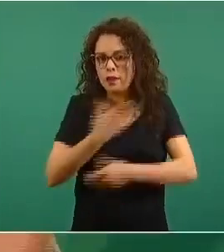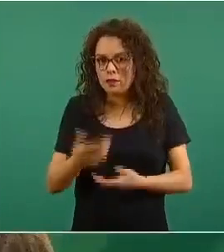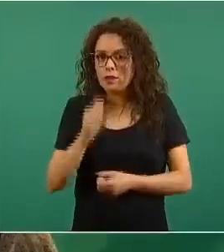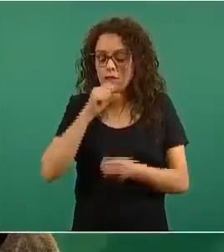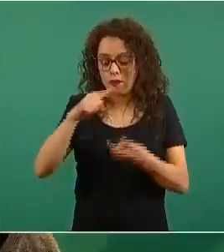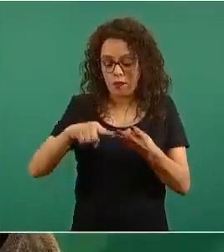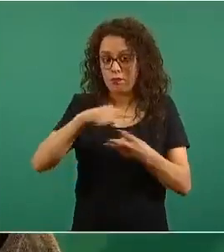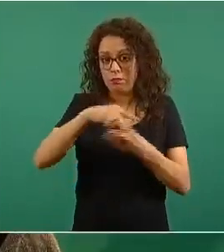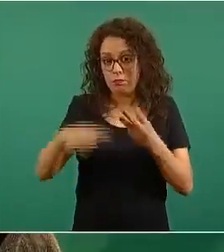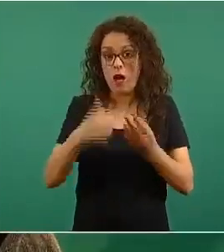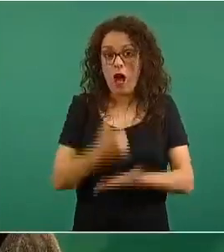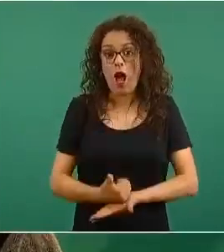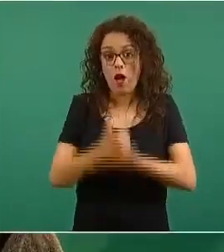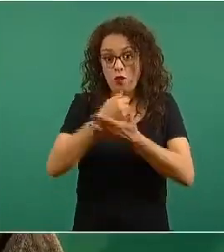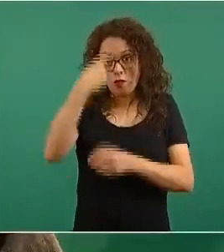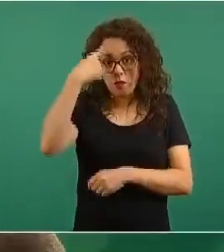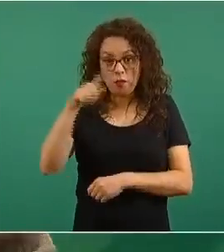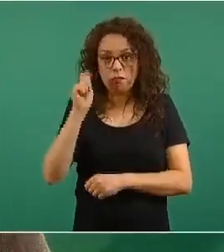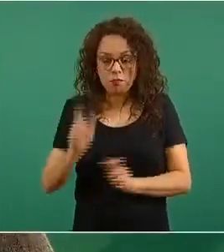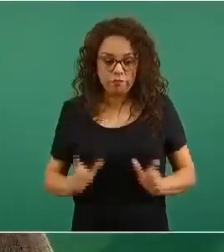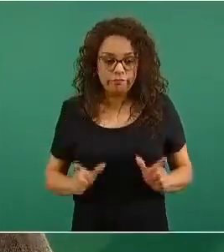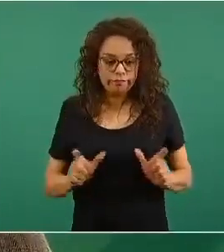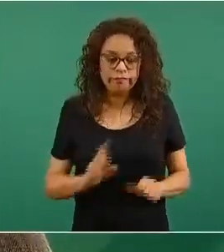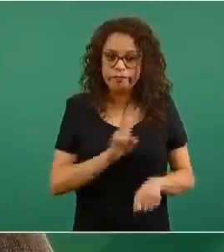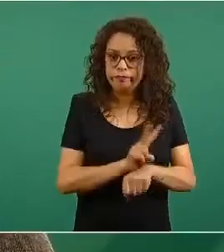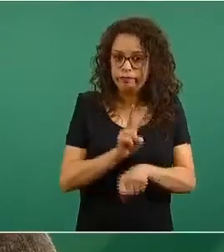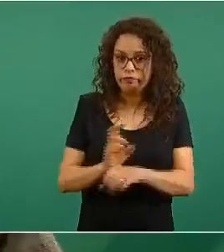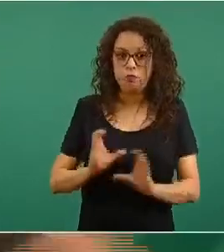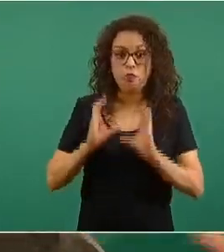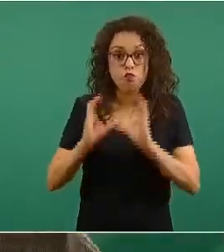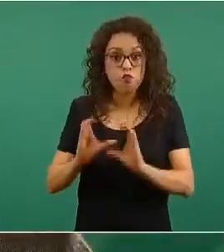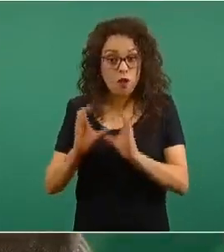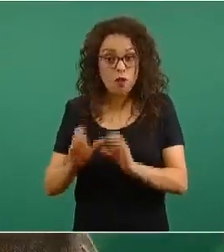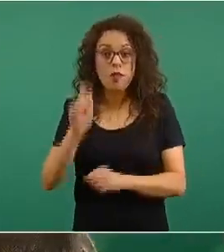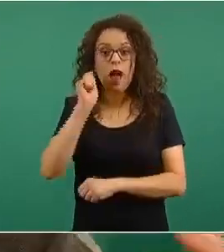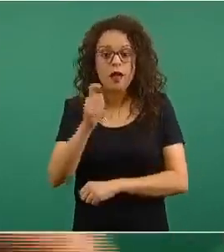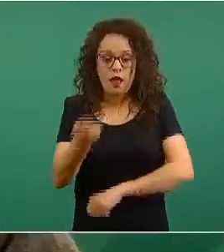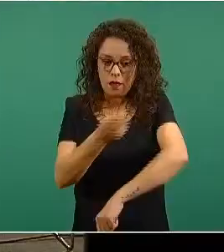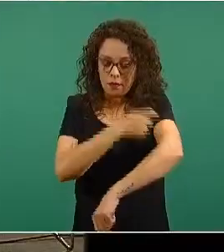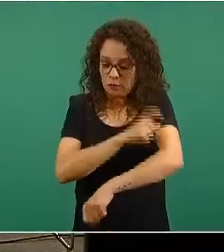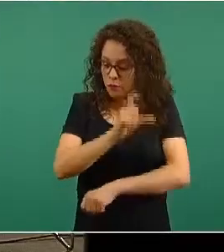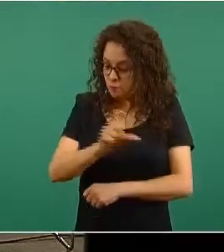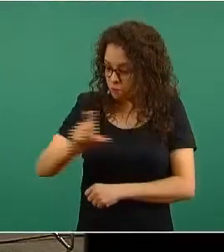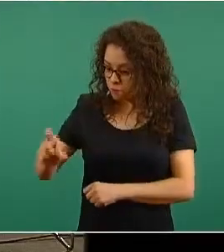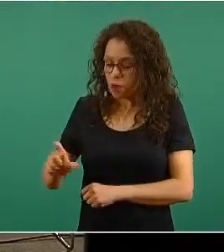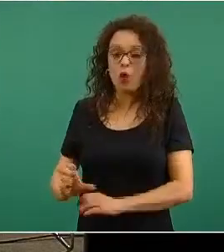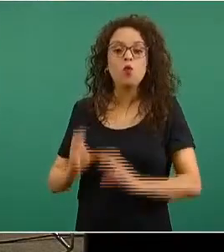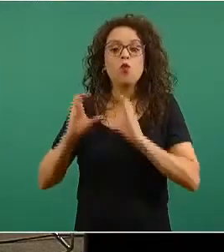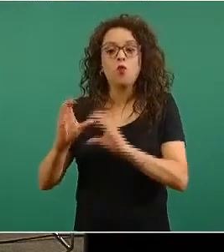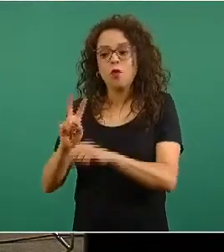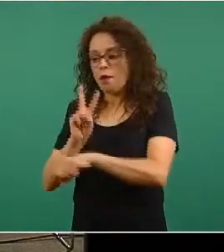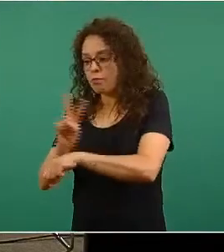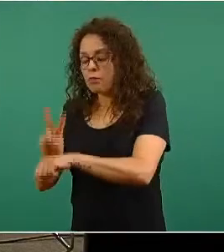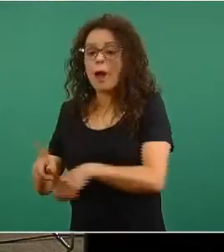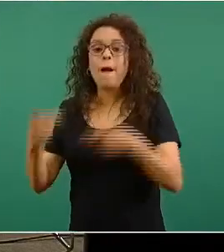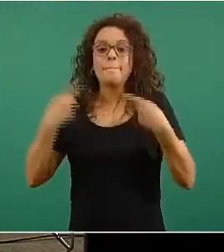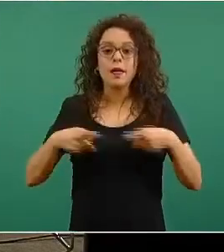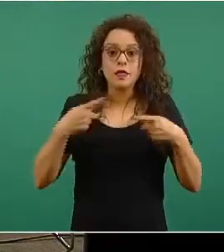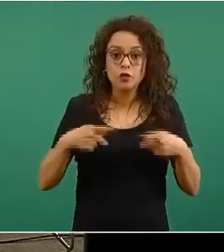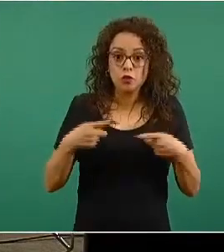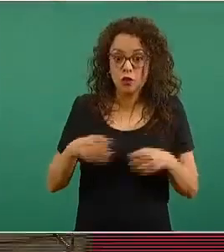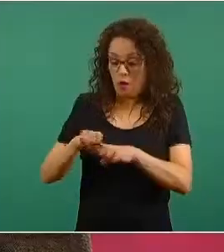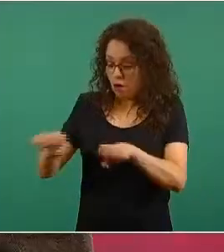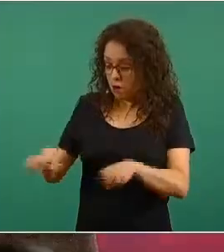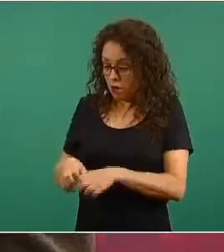a resguardar el operativo, a resguardar el producto, a resguardar a las personas que participan en el operativo y a las personas